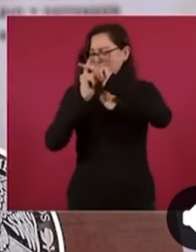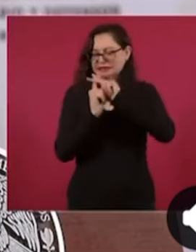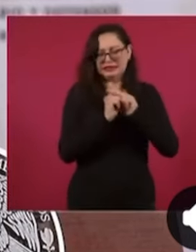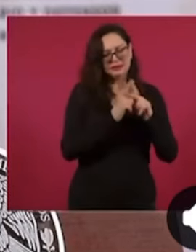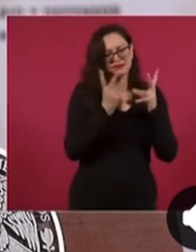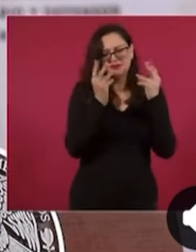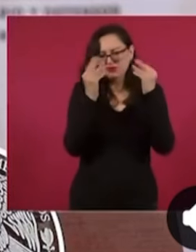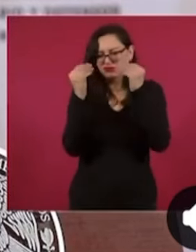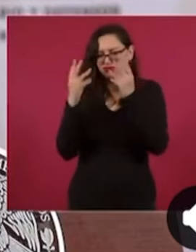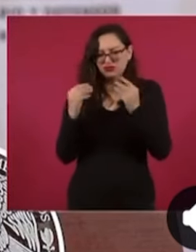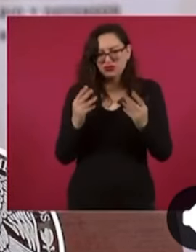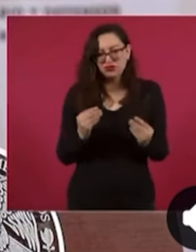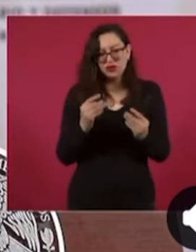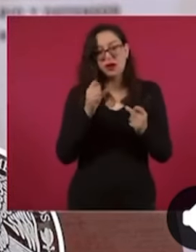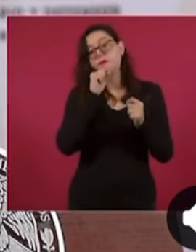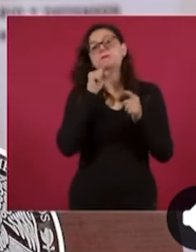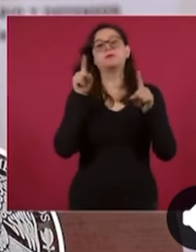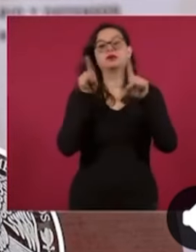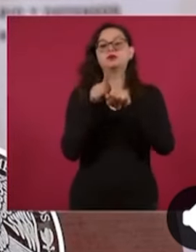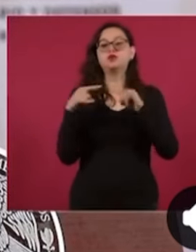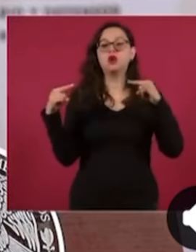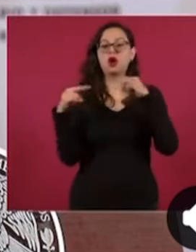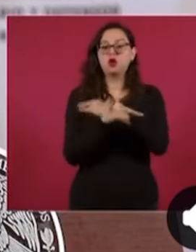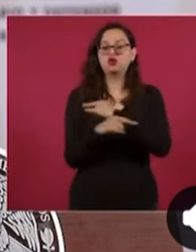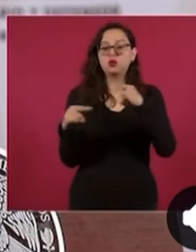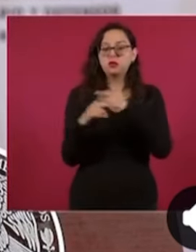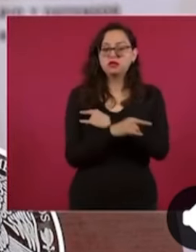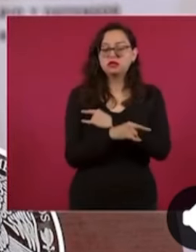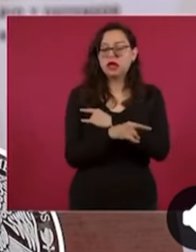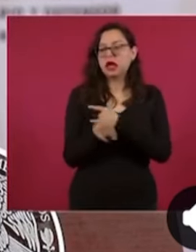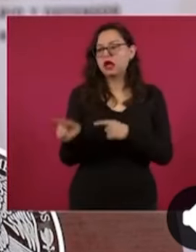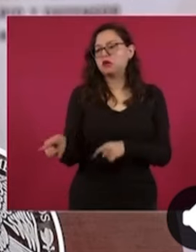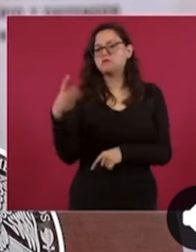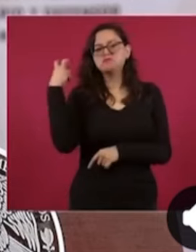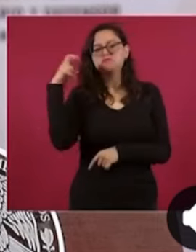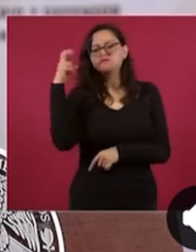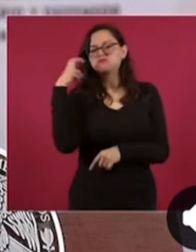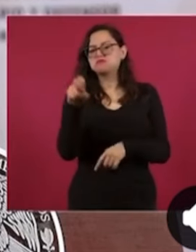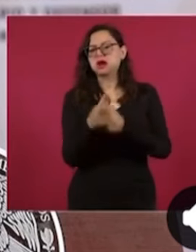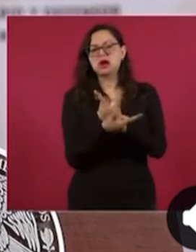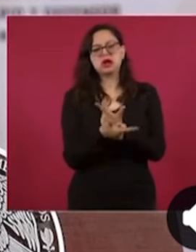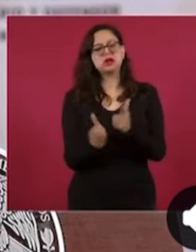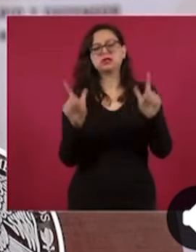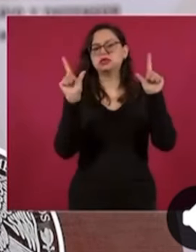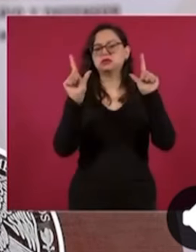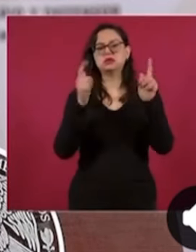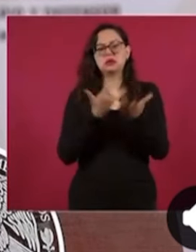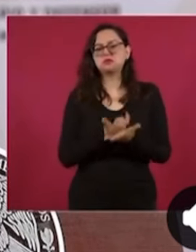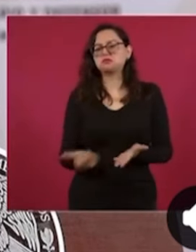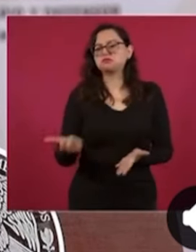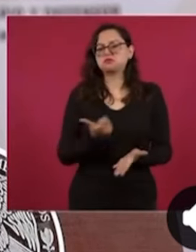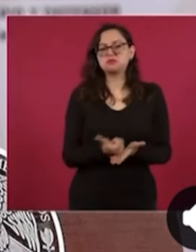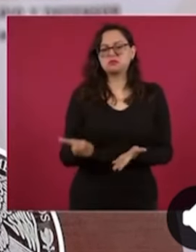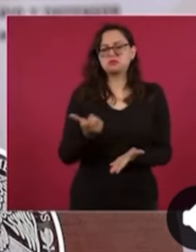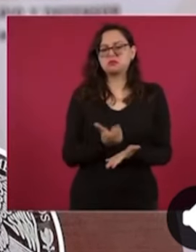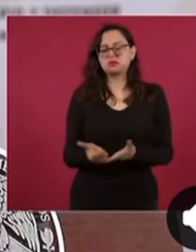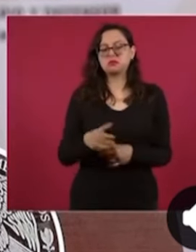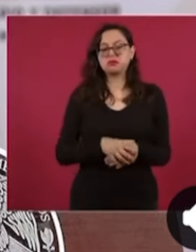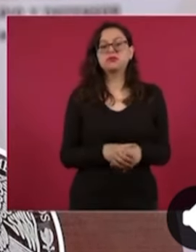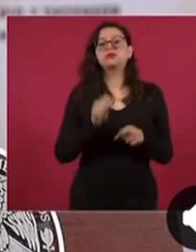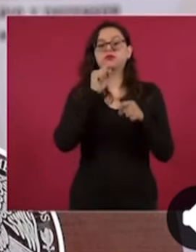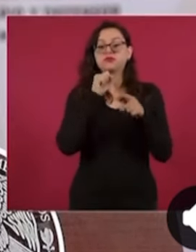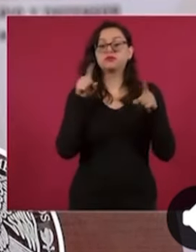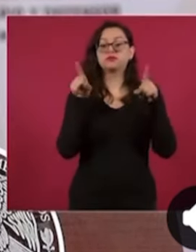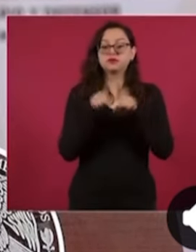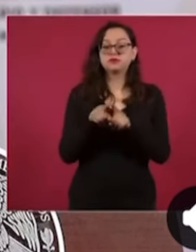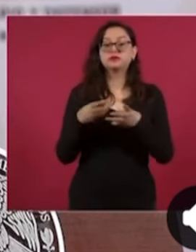y en autopistas, ¿qué creen? Esto es ilimitado. Seguro voluntario para adultos y de casa habitación, también tienen gastos